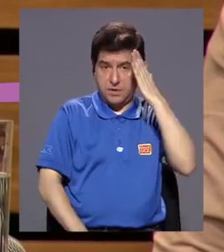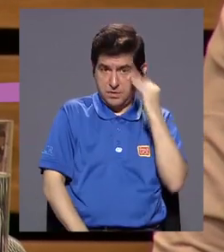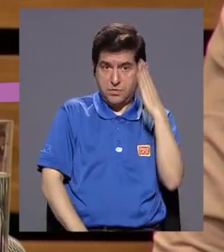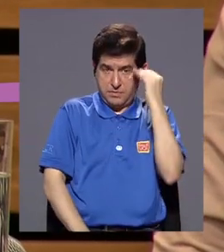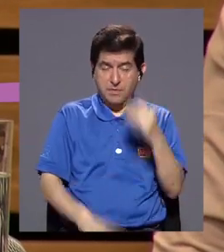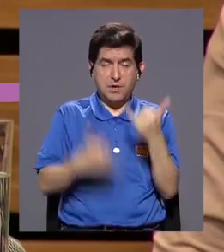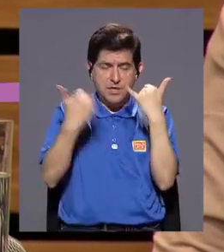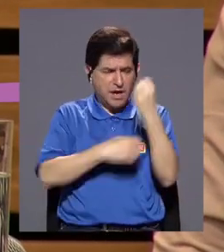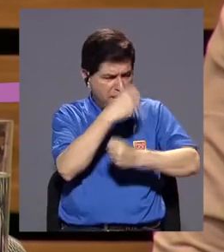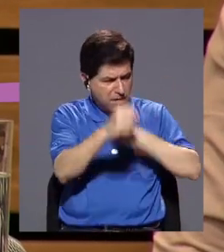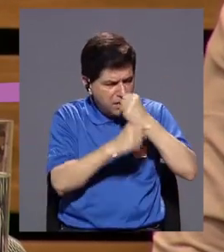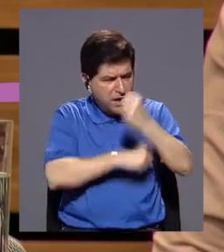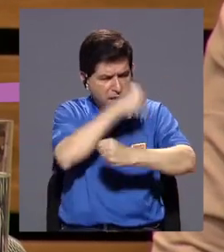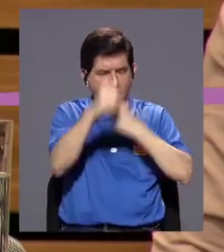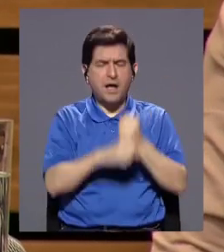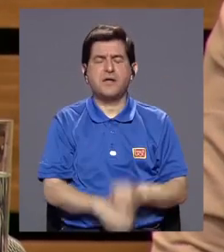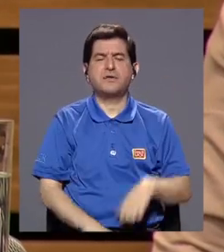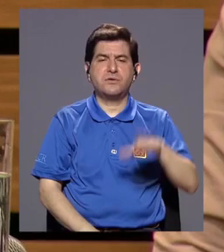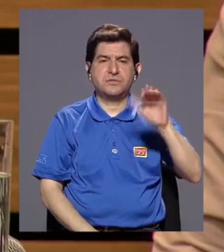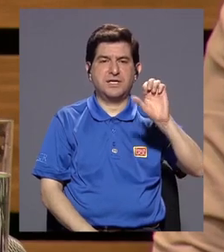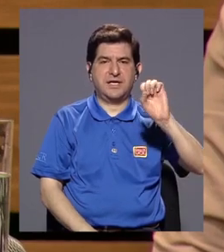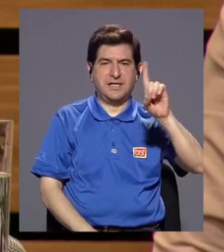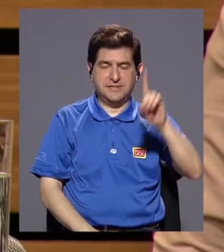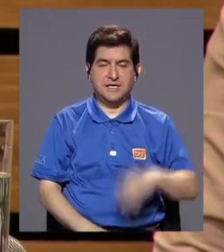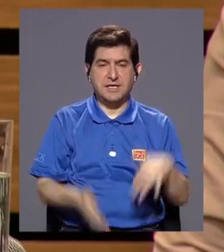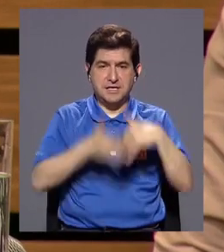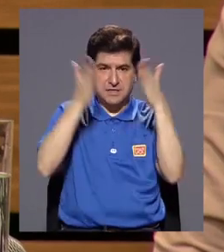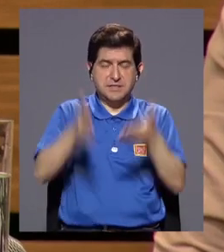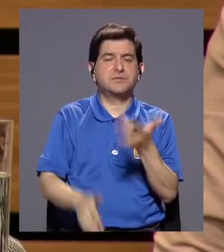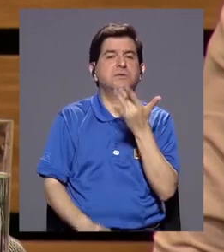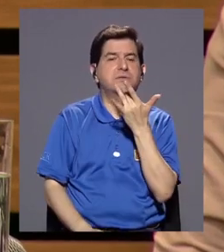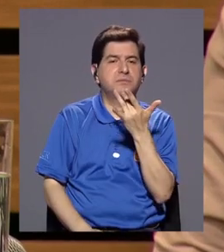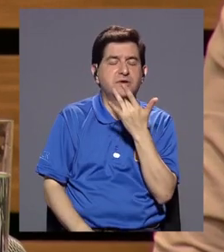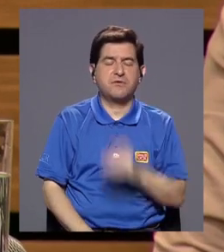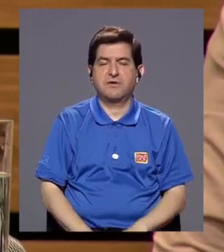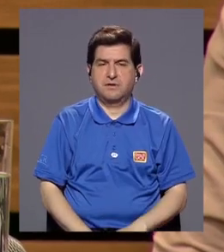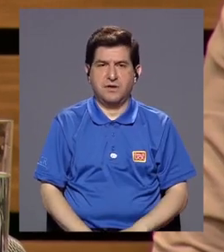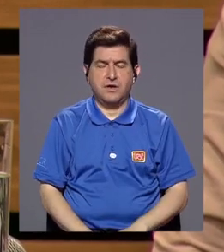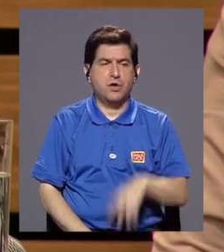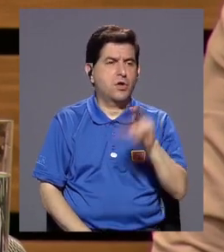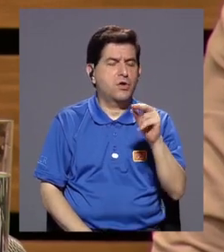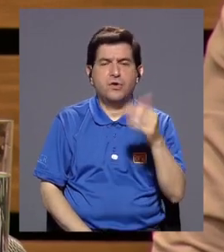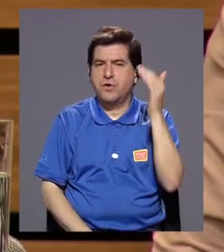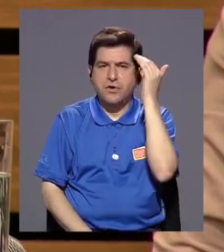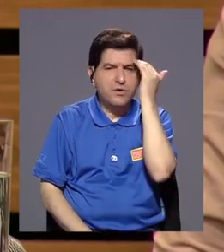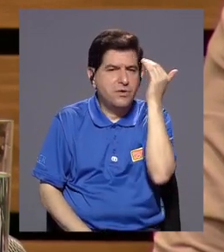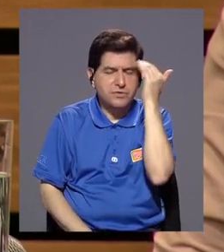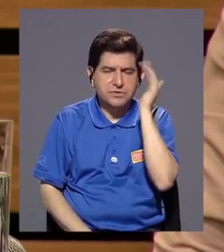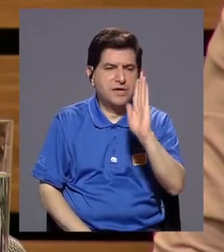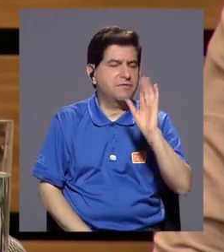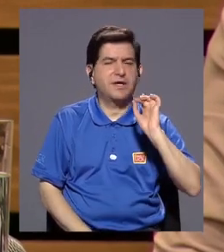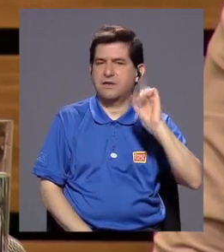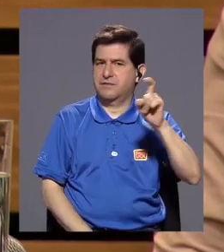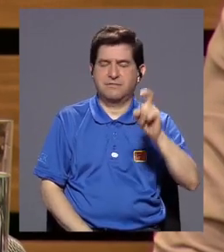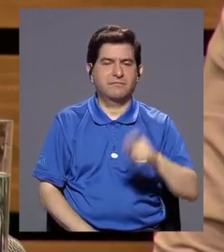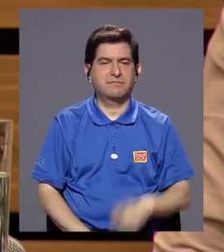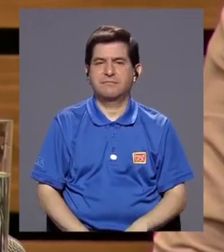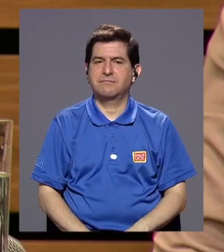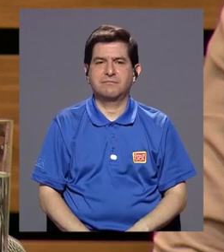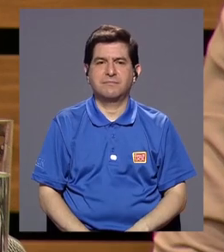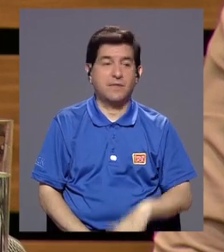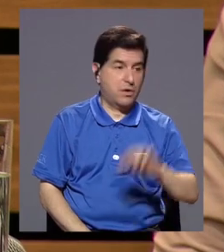CASET, algunos estudiantes prefieren que no se conozca cuál es su diagnóstico. Y precisamente para no